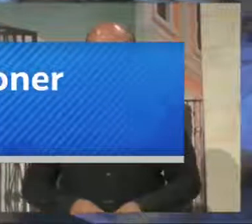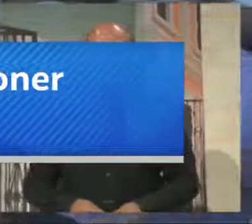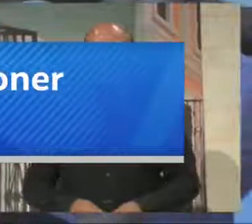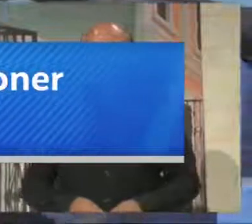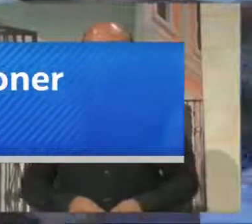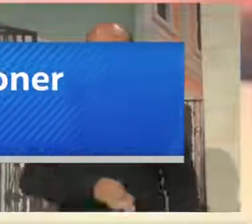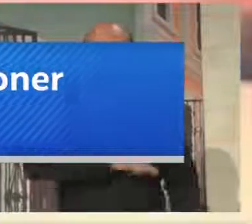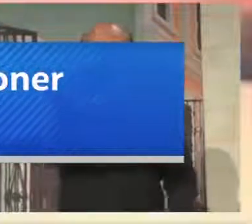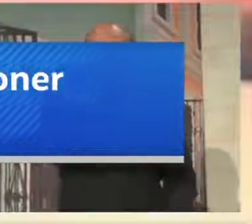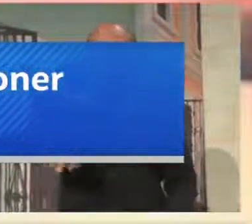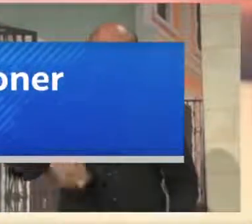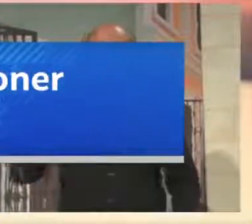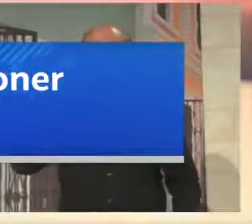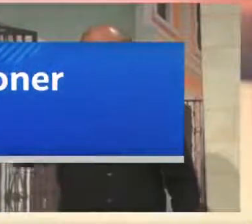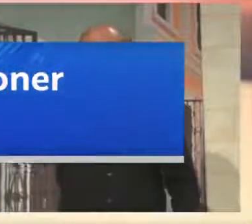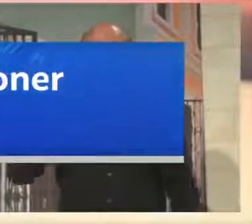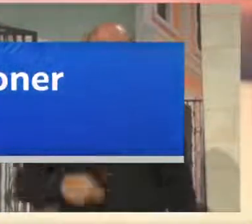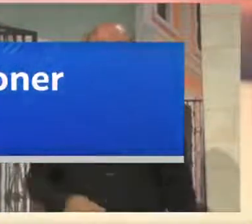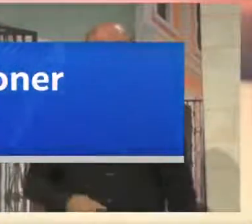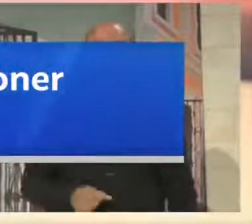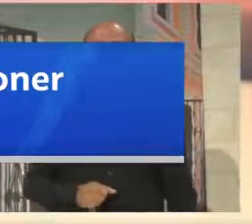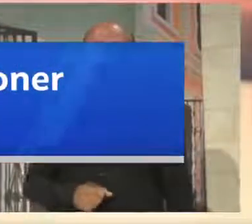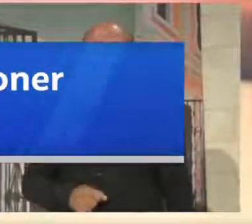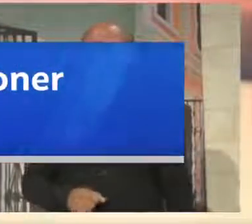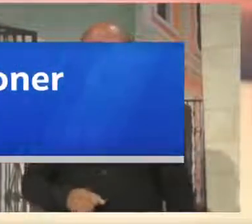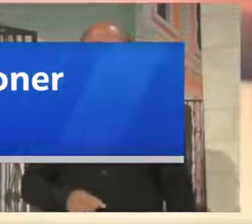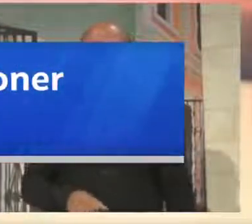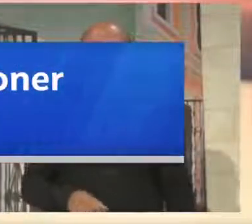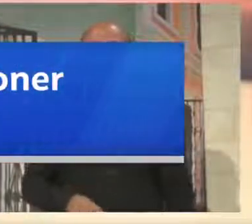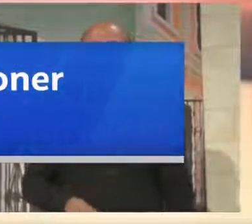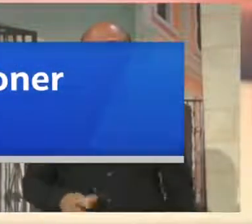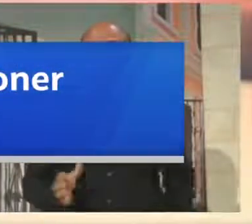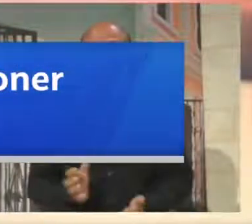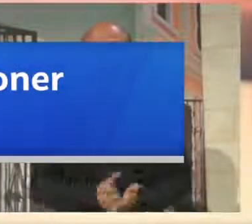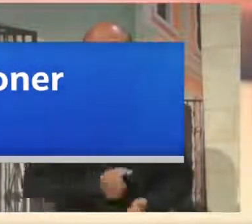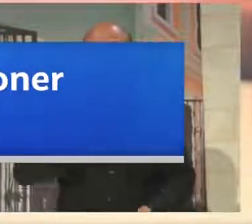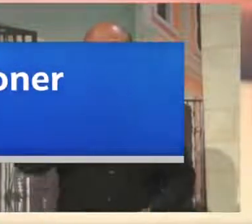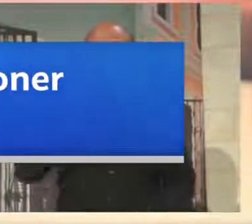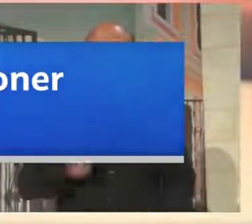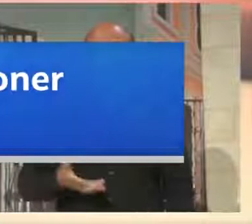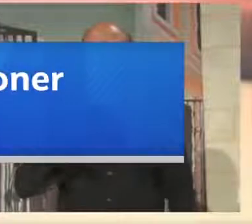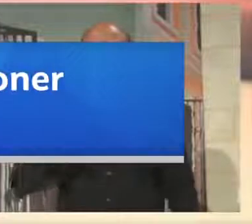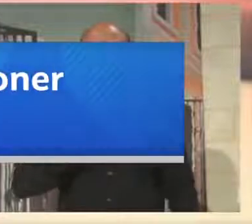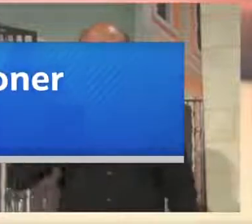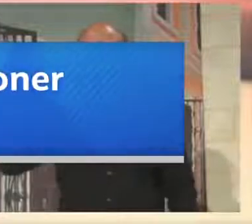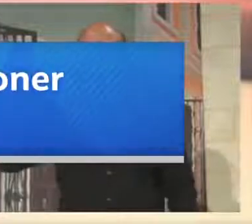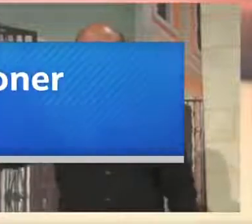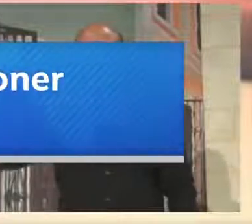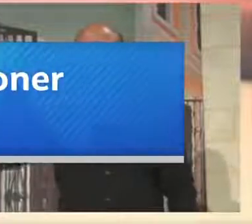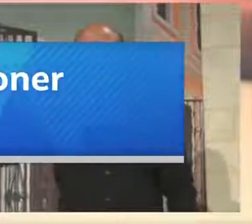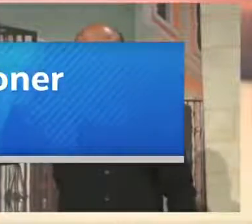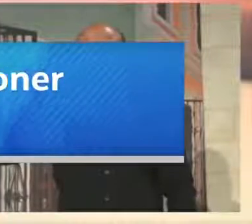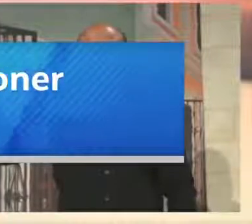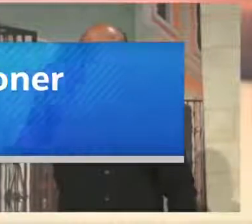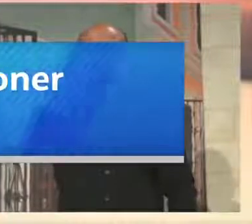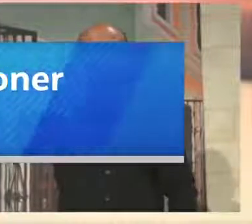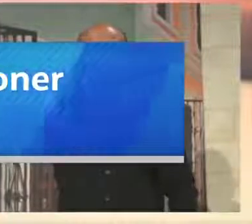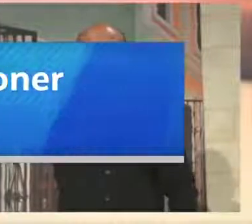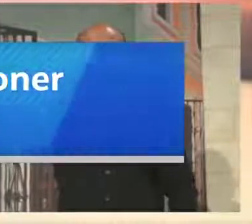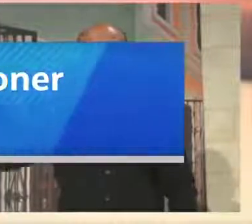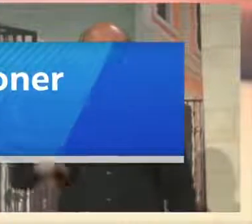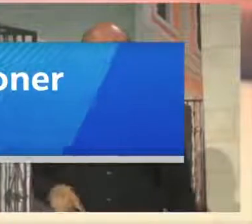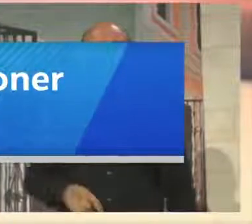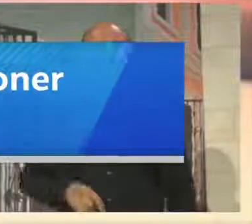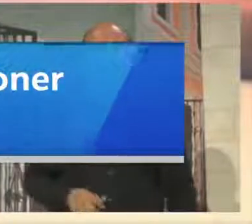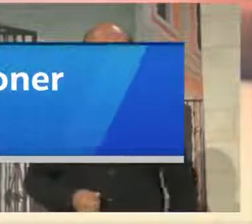grupos vulnerables. Uno de los grandes retos que hemos tenido nosotros como DIF Tabasco y que ha llevado la maestra Martalina en